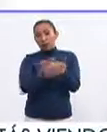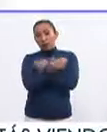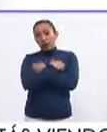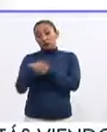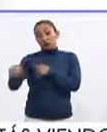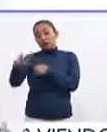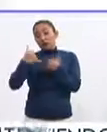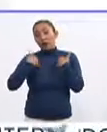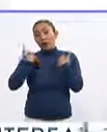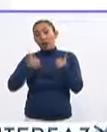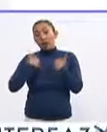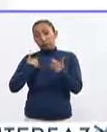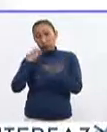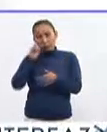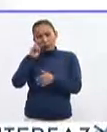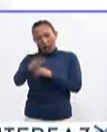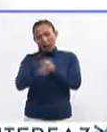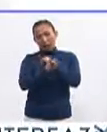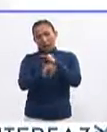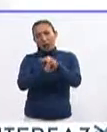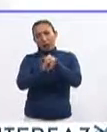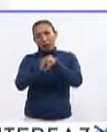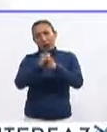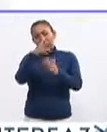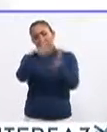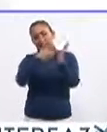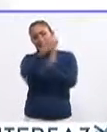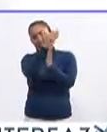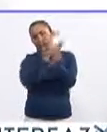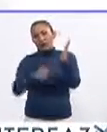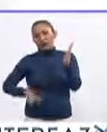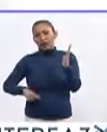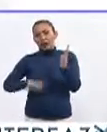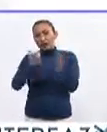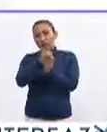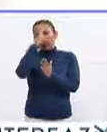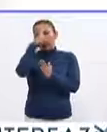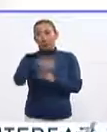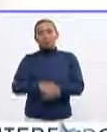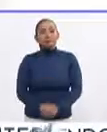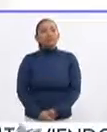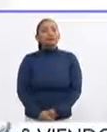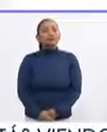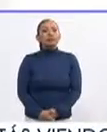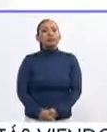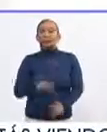los jóvenes. Consulten las bases en las páginas del gobierno de México. Así